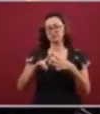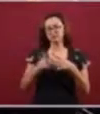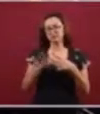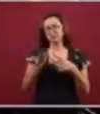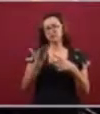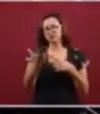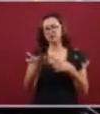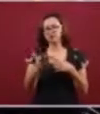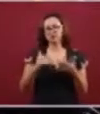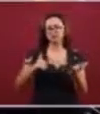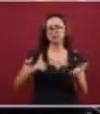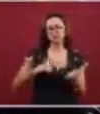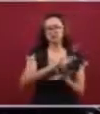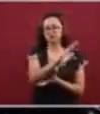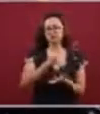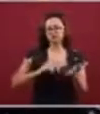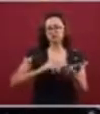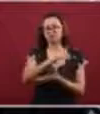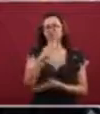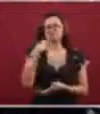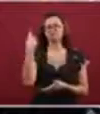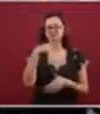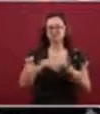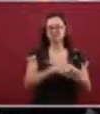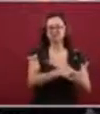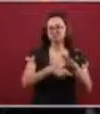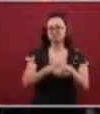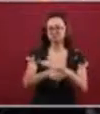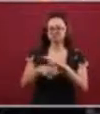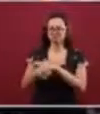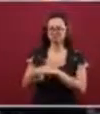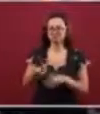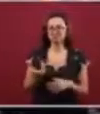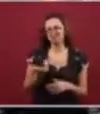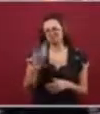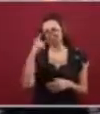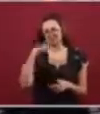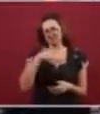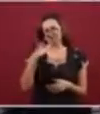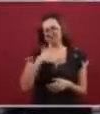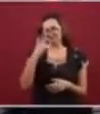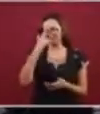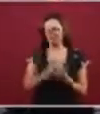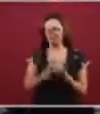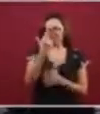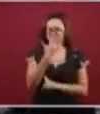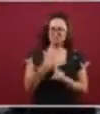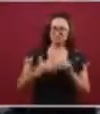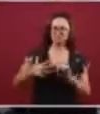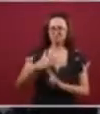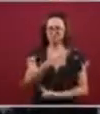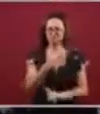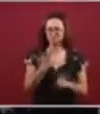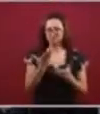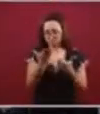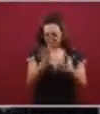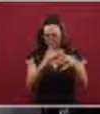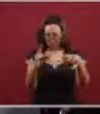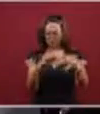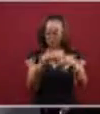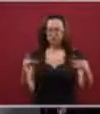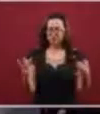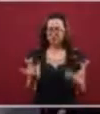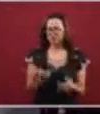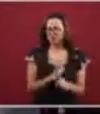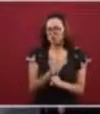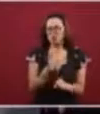Si usted los está entonces acusando de chayoteros, porque esto me parece muy muy grave por todo el contexto que usted está dando. No, entonces,